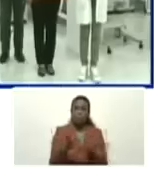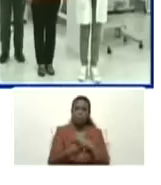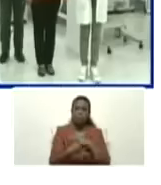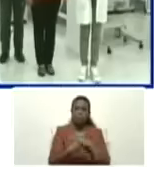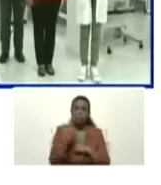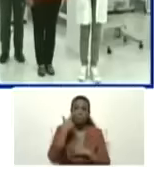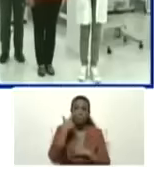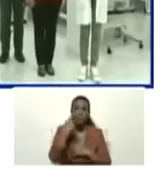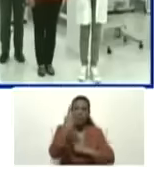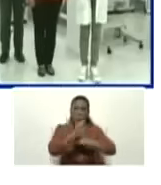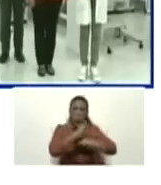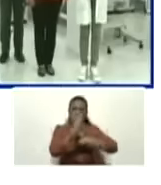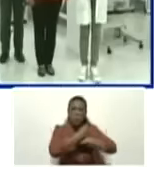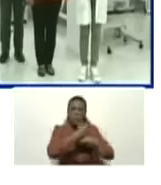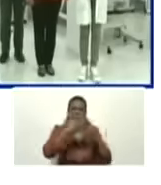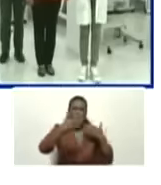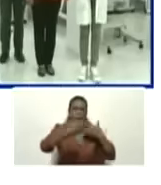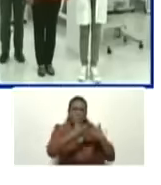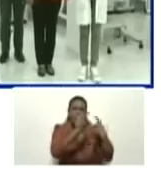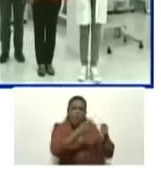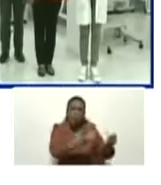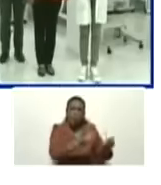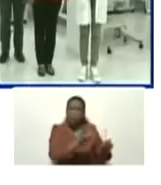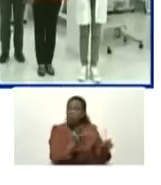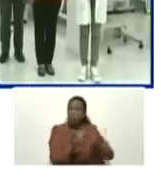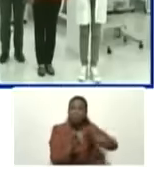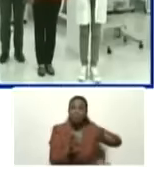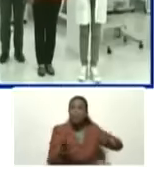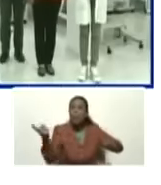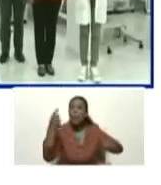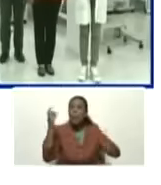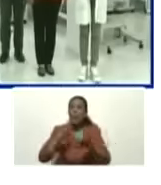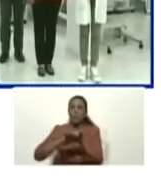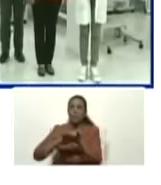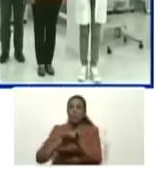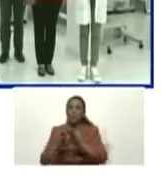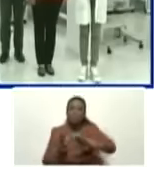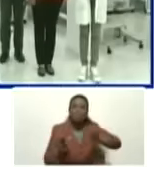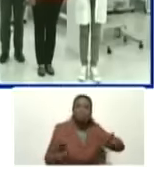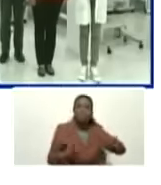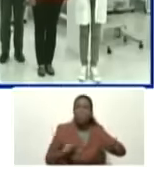ante cada sanción y persecución una solución.